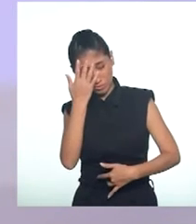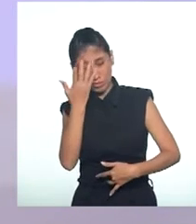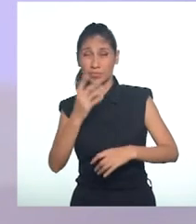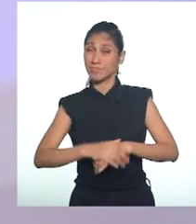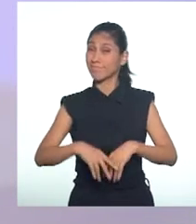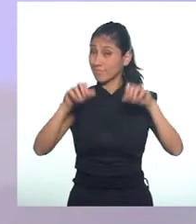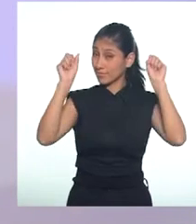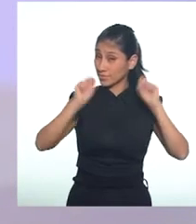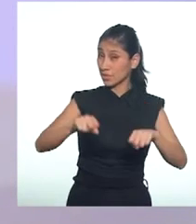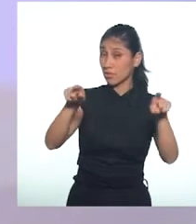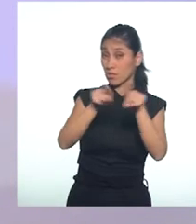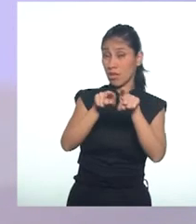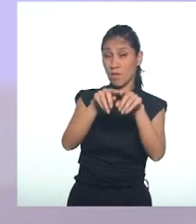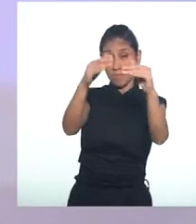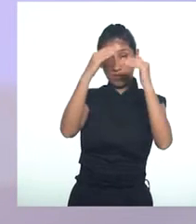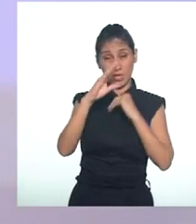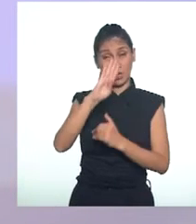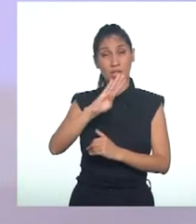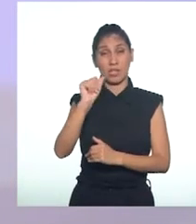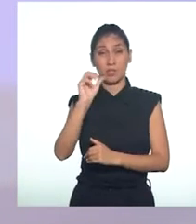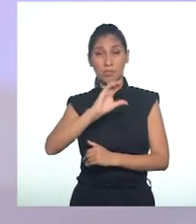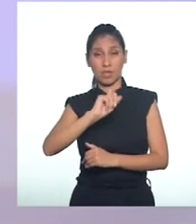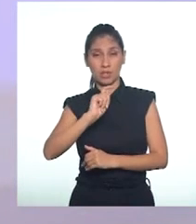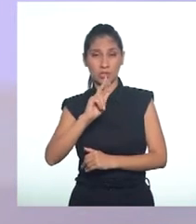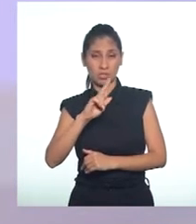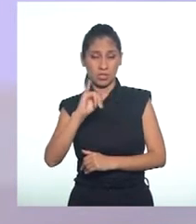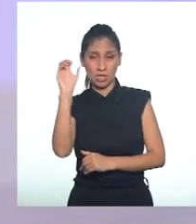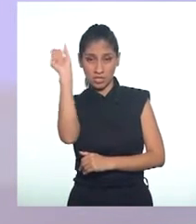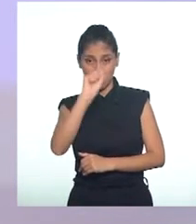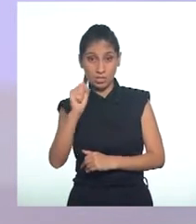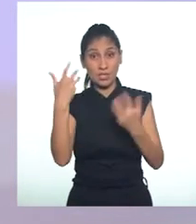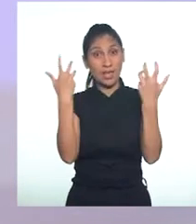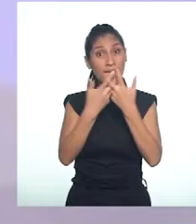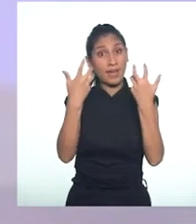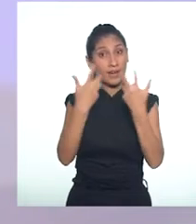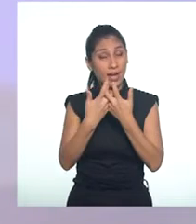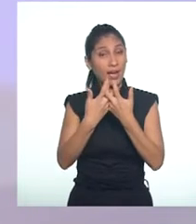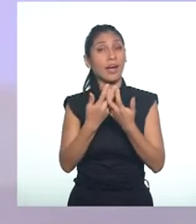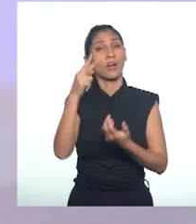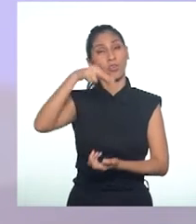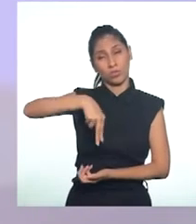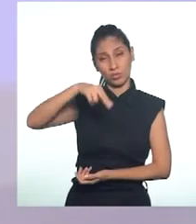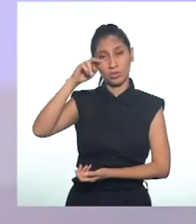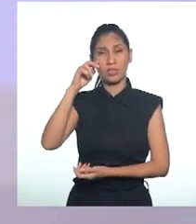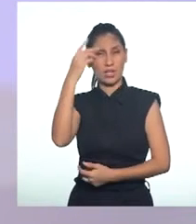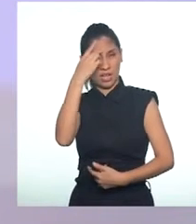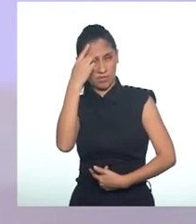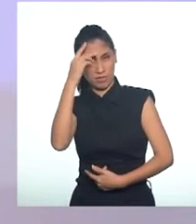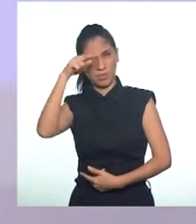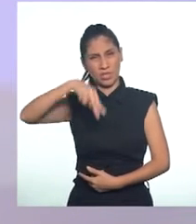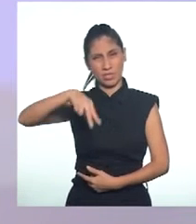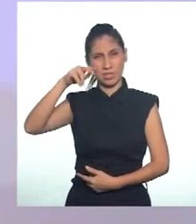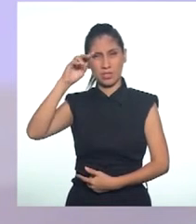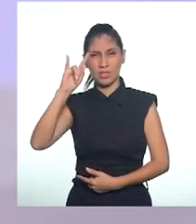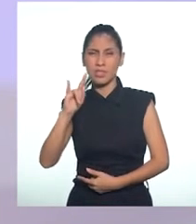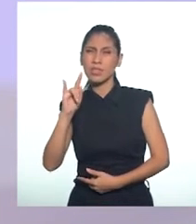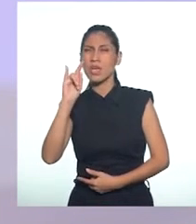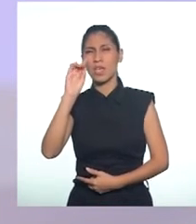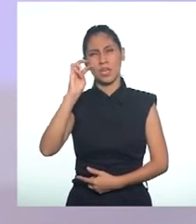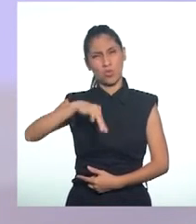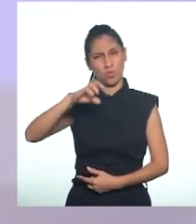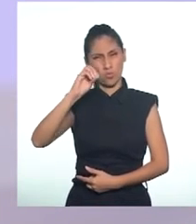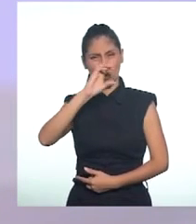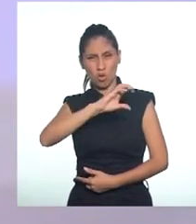por el lado de las bacterias tenemos al Streptococcus pneumoniae o neumococo, que provoca